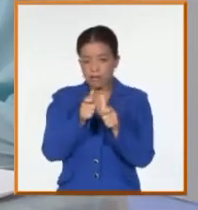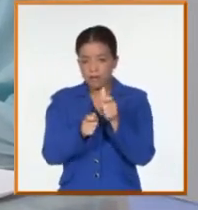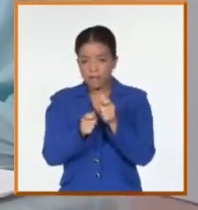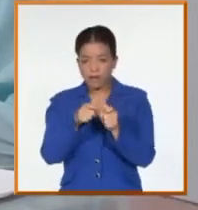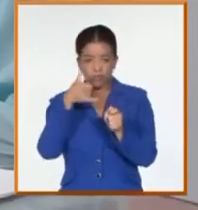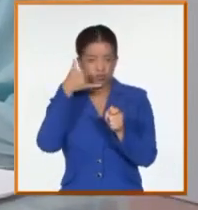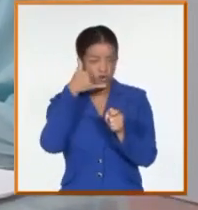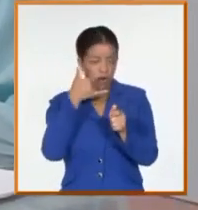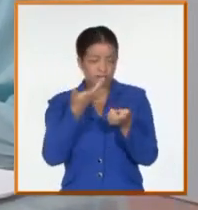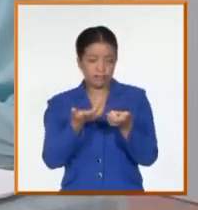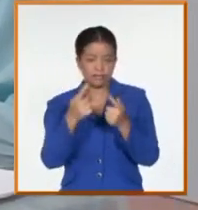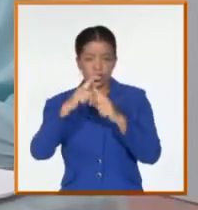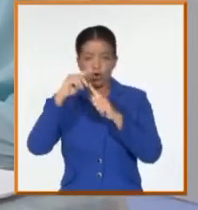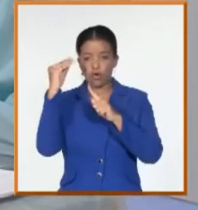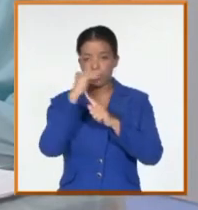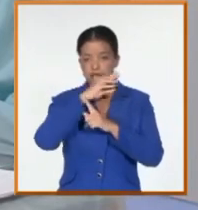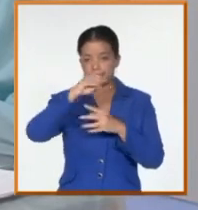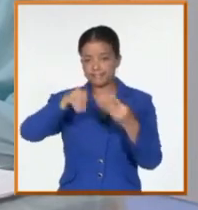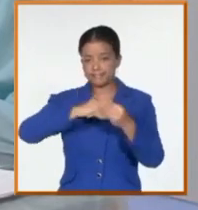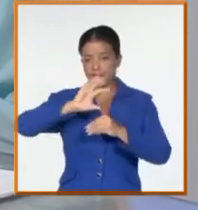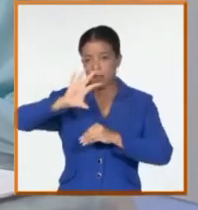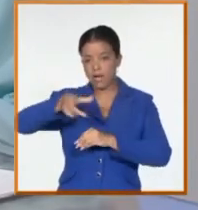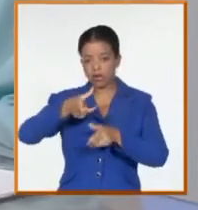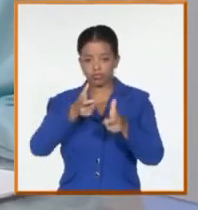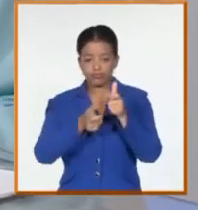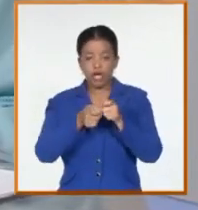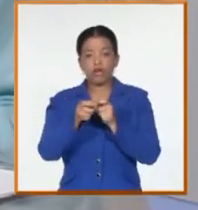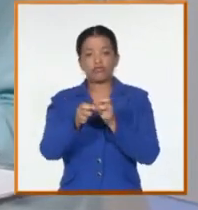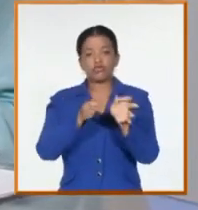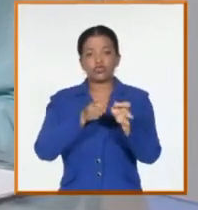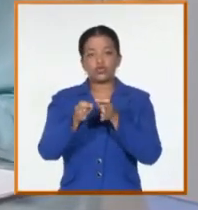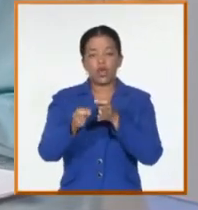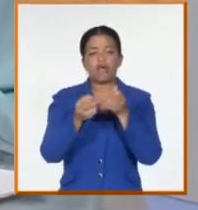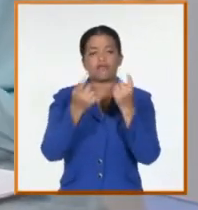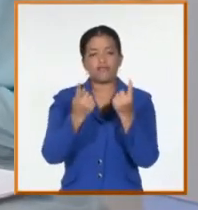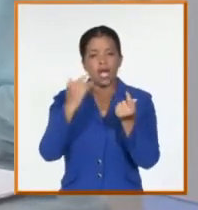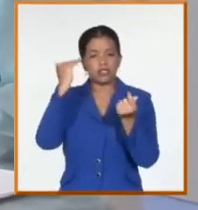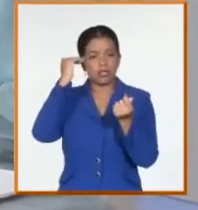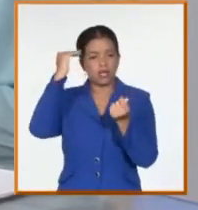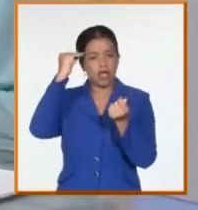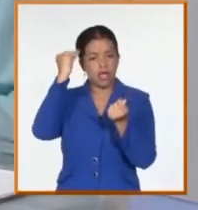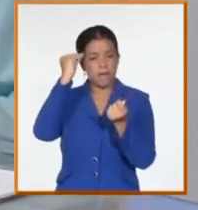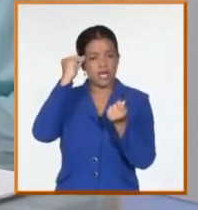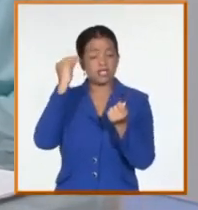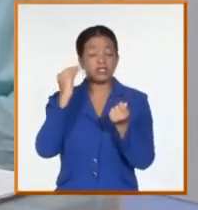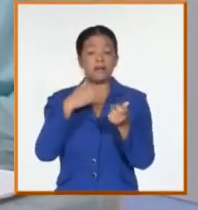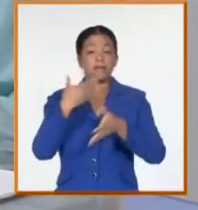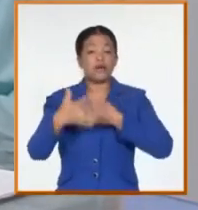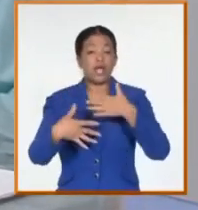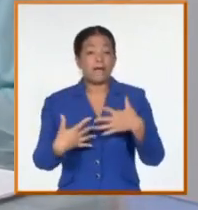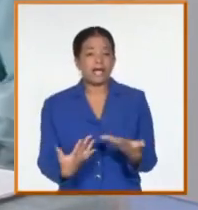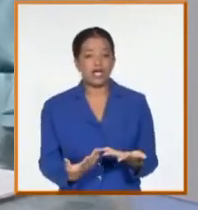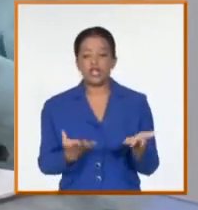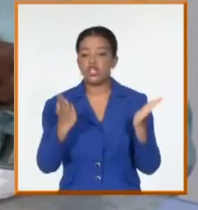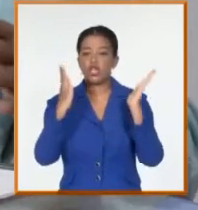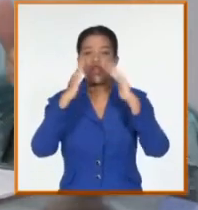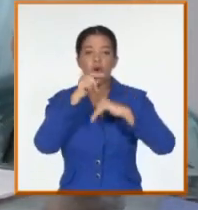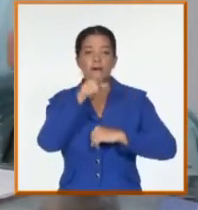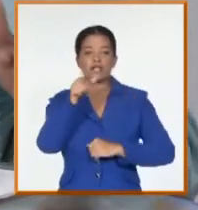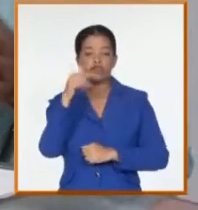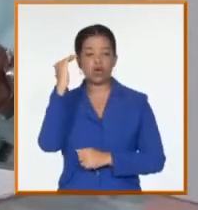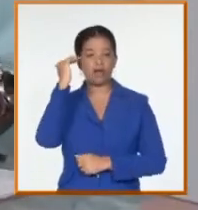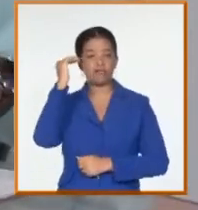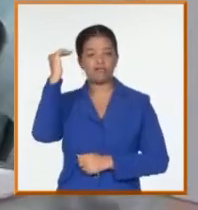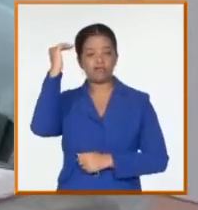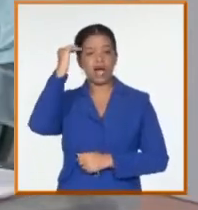vemos como una problemática que no tenemos el personal capacitado ni